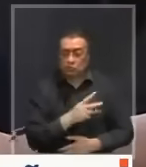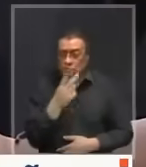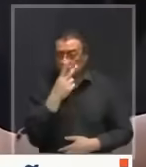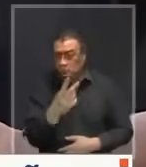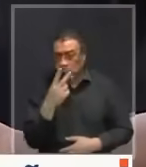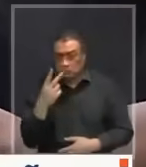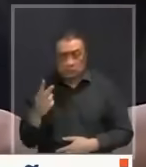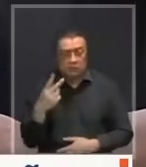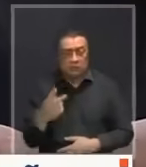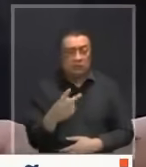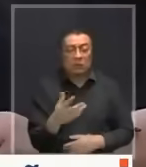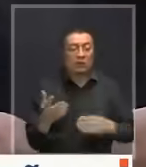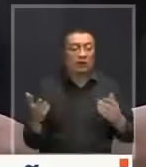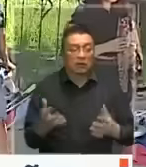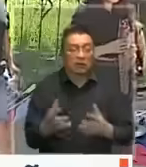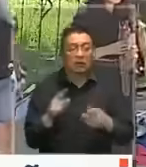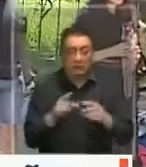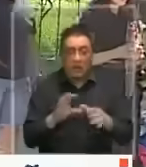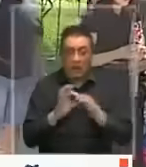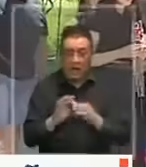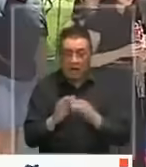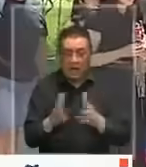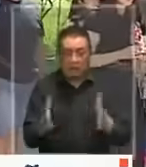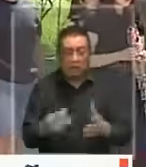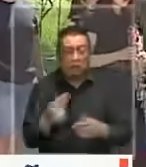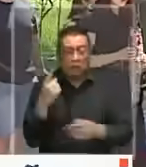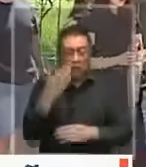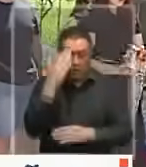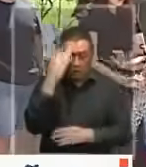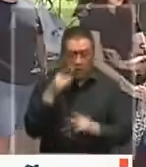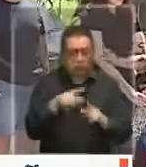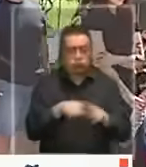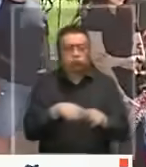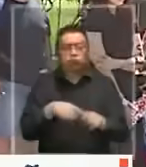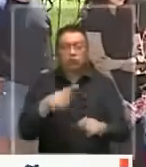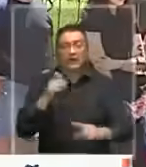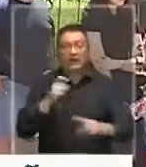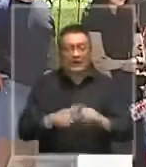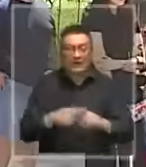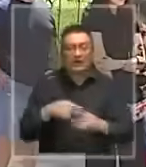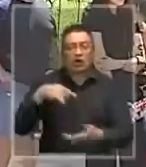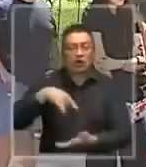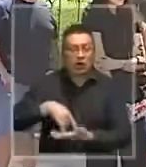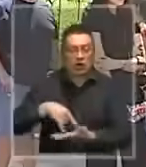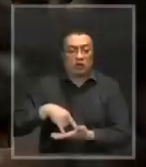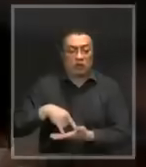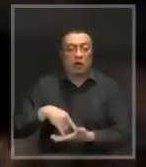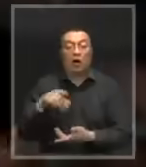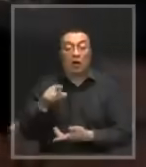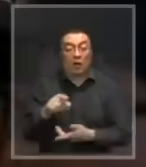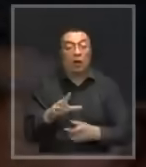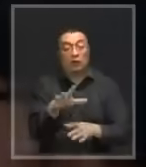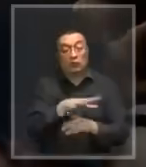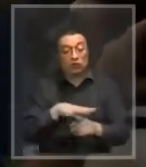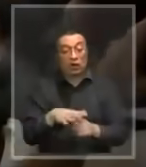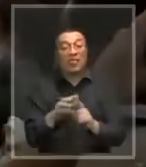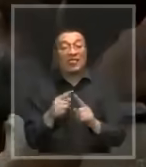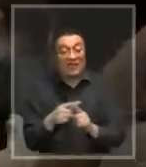es la gratitud. Una jornada larga en el excongreso, esta vez por una situación diferente